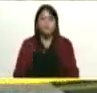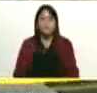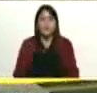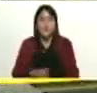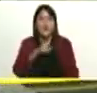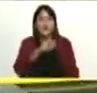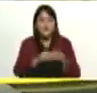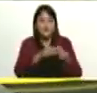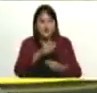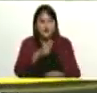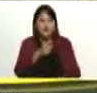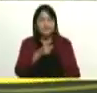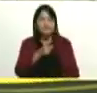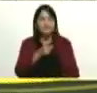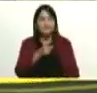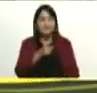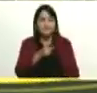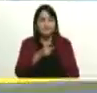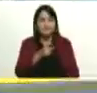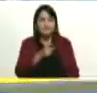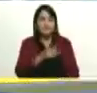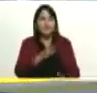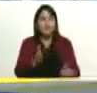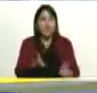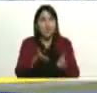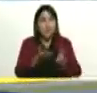articular todos los avances